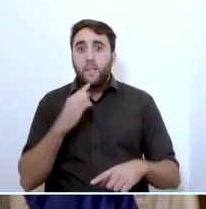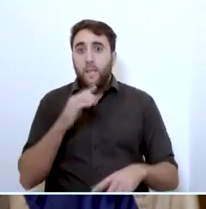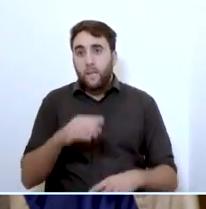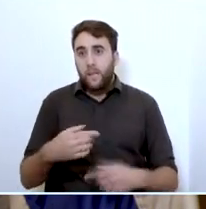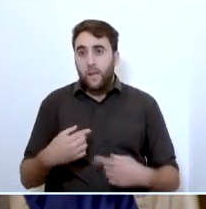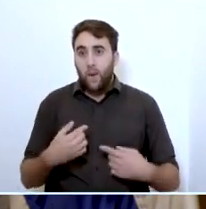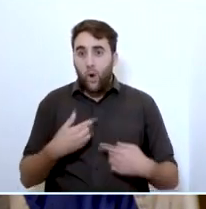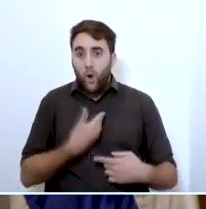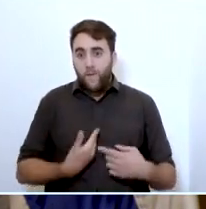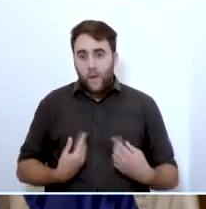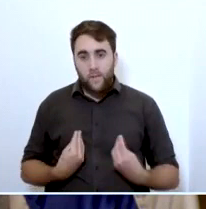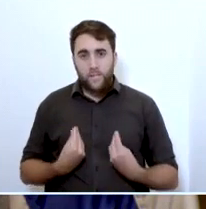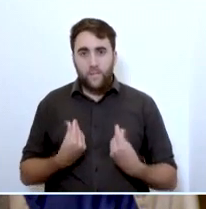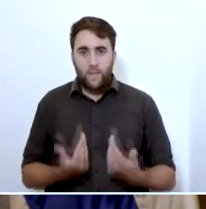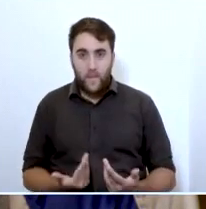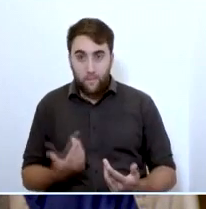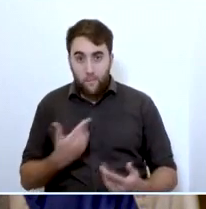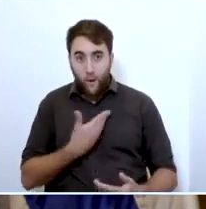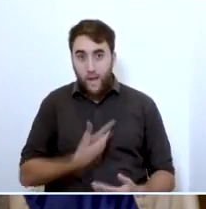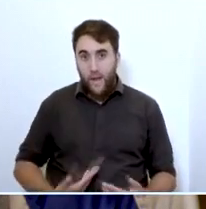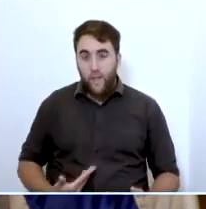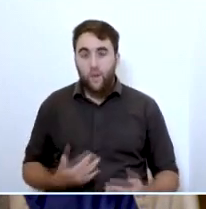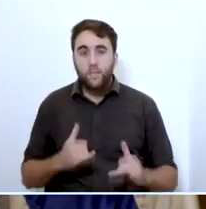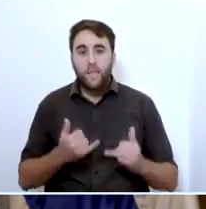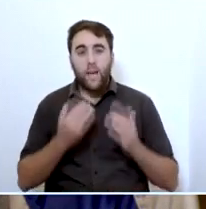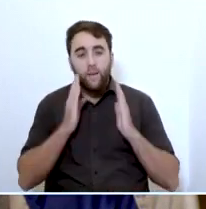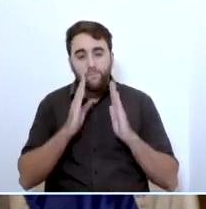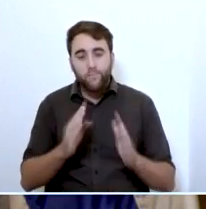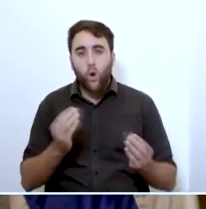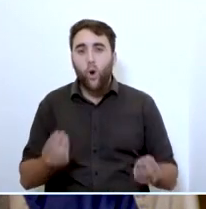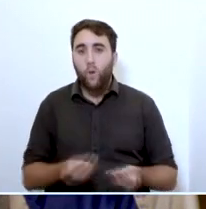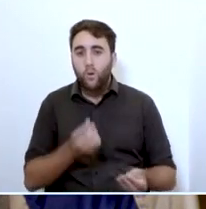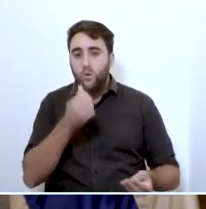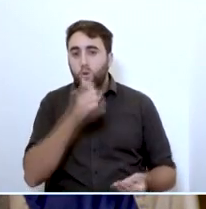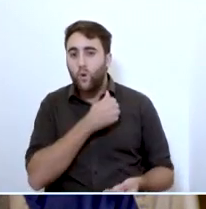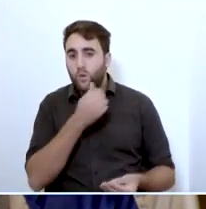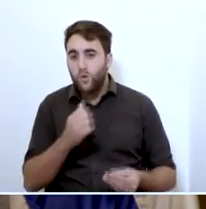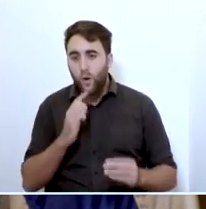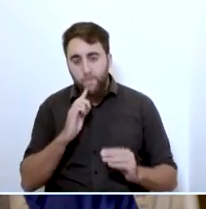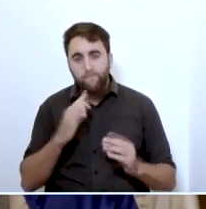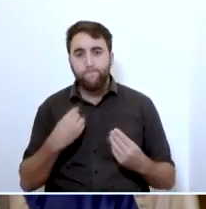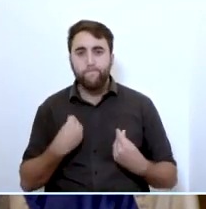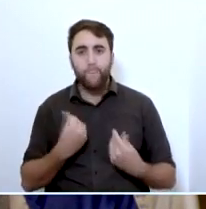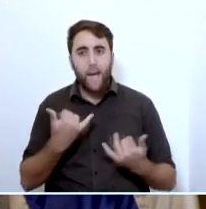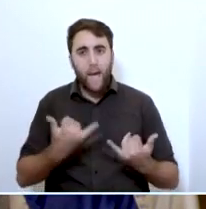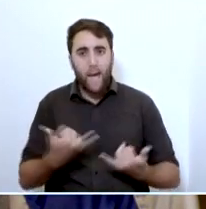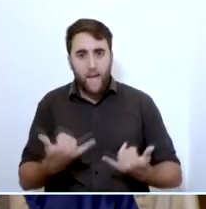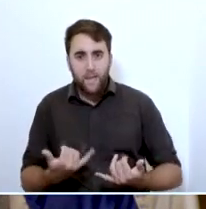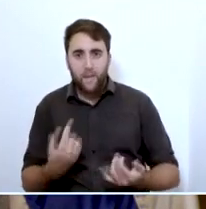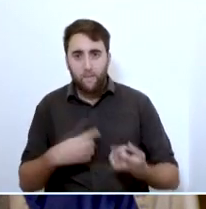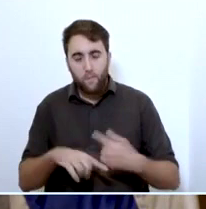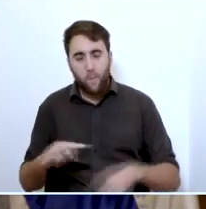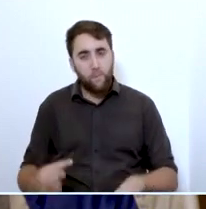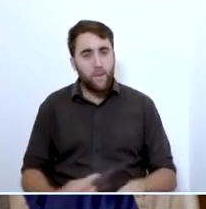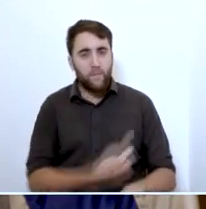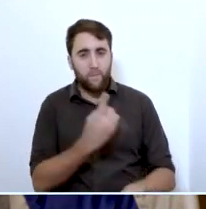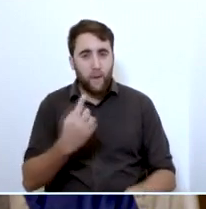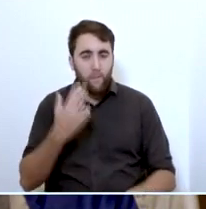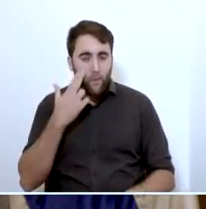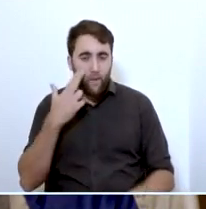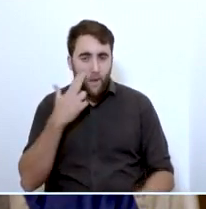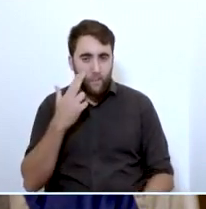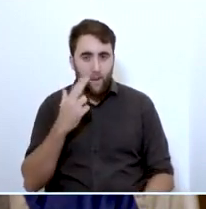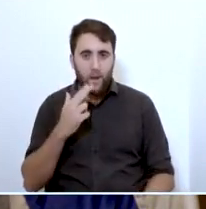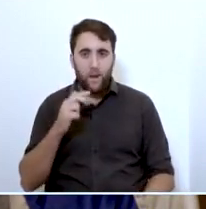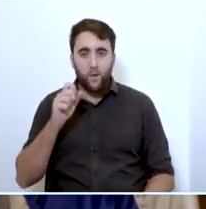gobierno de este estado en abordar este que creo que sin duda es el principal problema